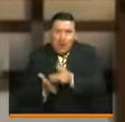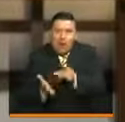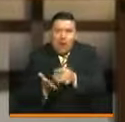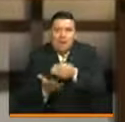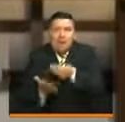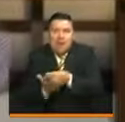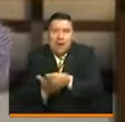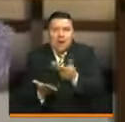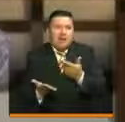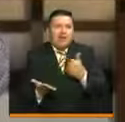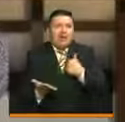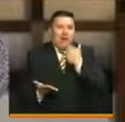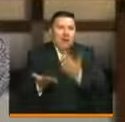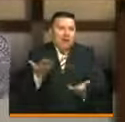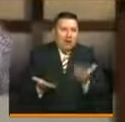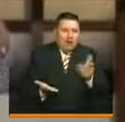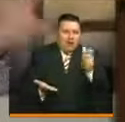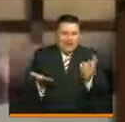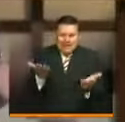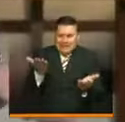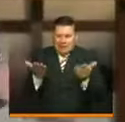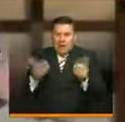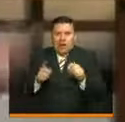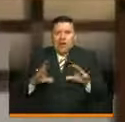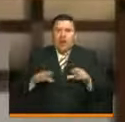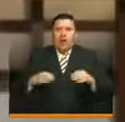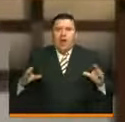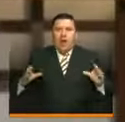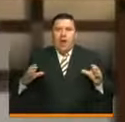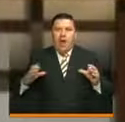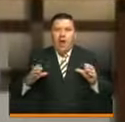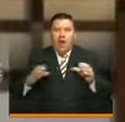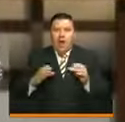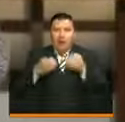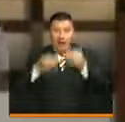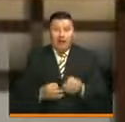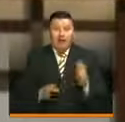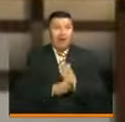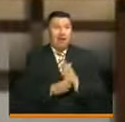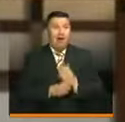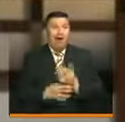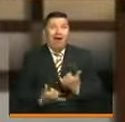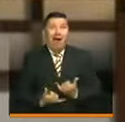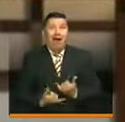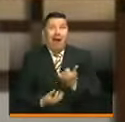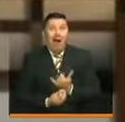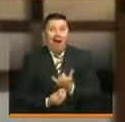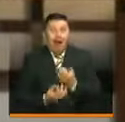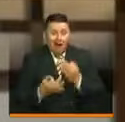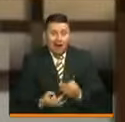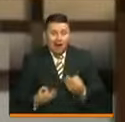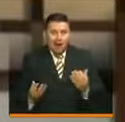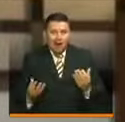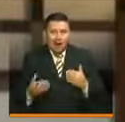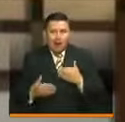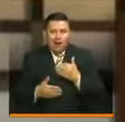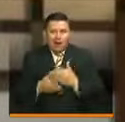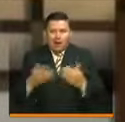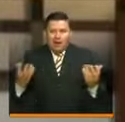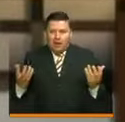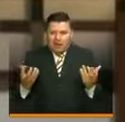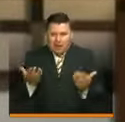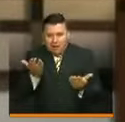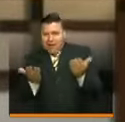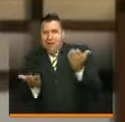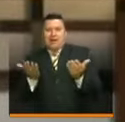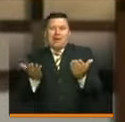emergencia, hay que tener la posibilidad de que la gente se adapte a esta nueva realidad y podamos seguir avanzando. Por eso es tan importante